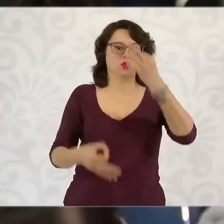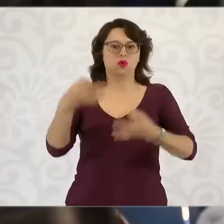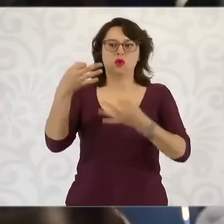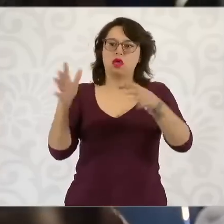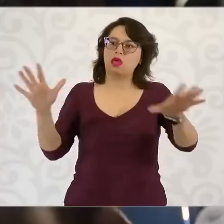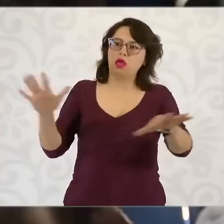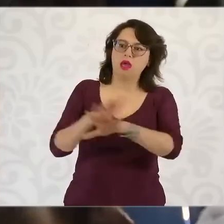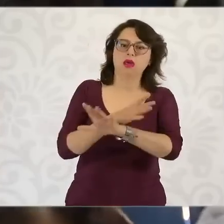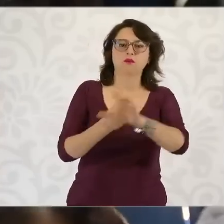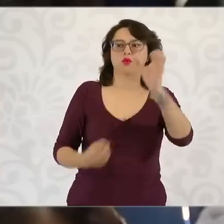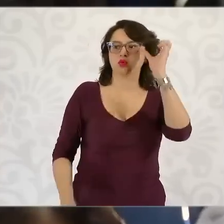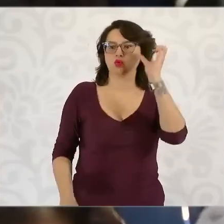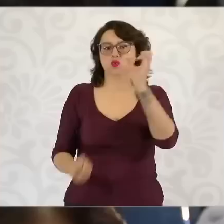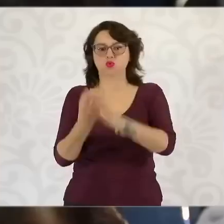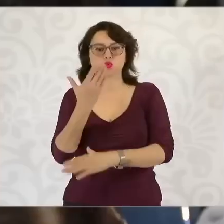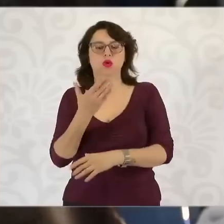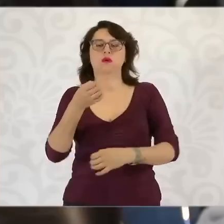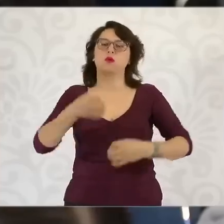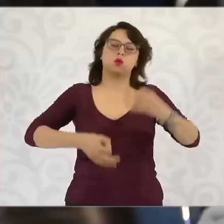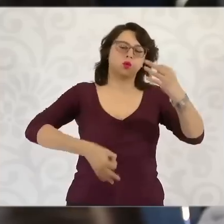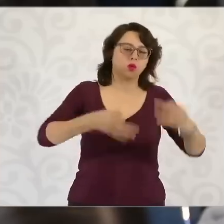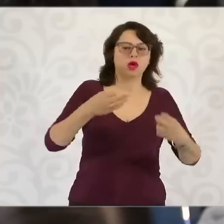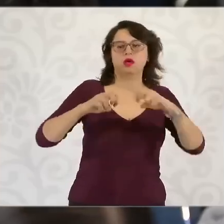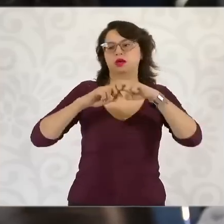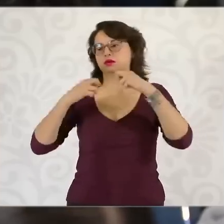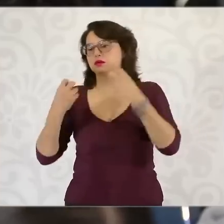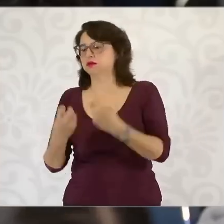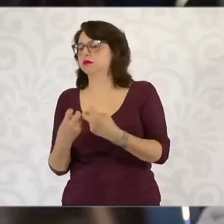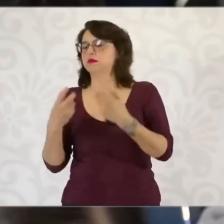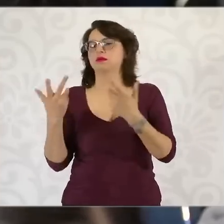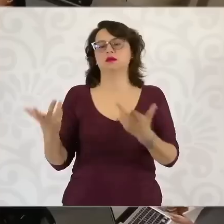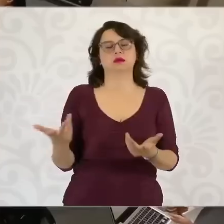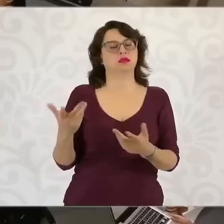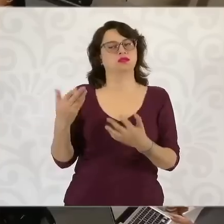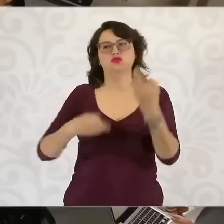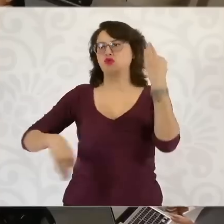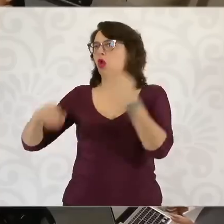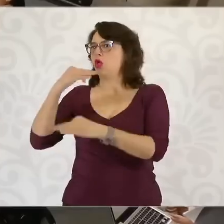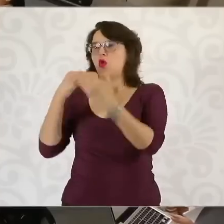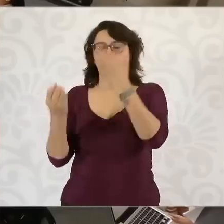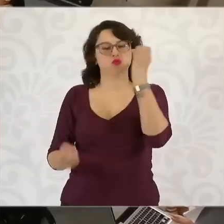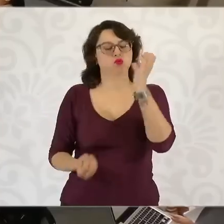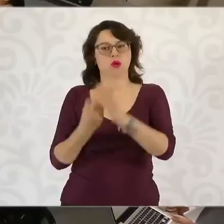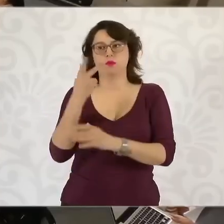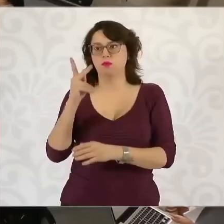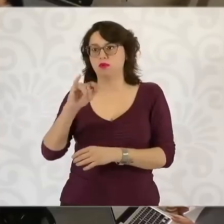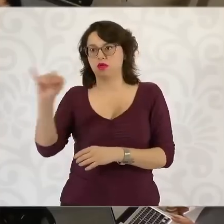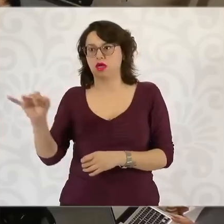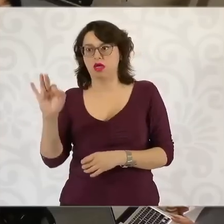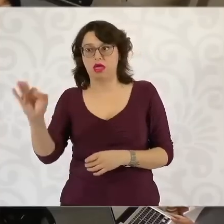los jueces, el órgano que va a sustituir a la judicatura, etcétera, son los